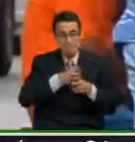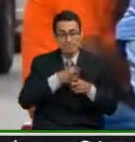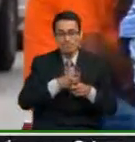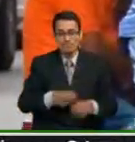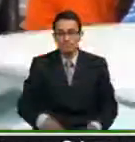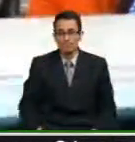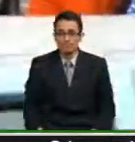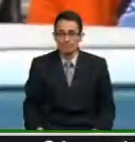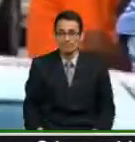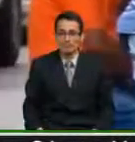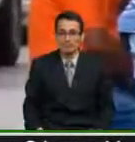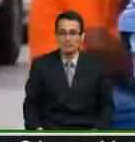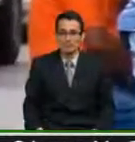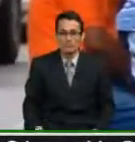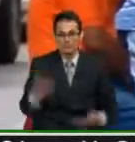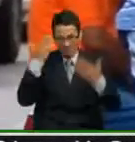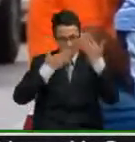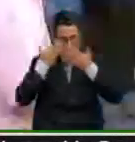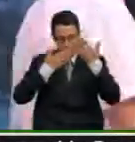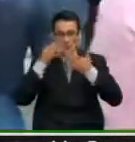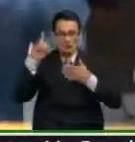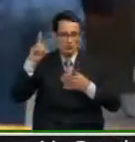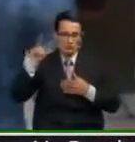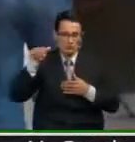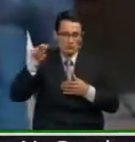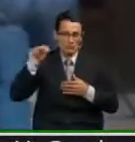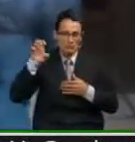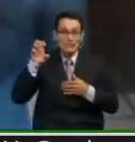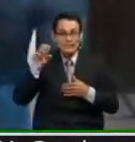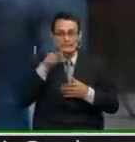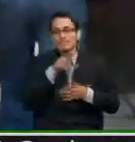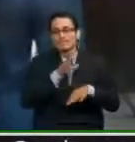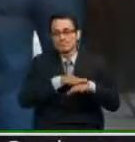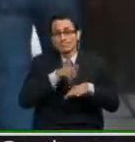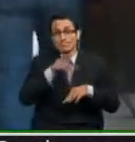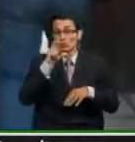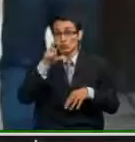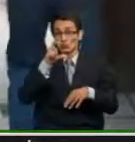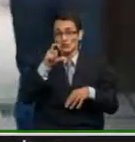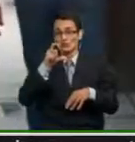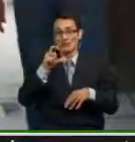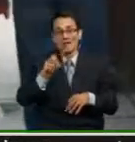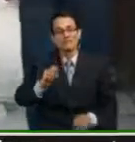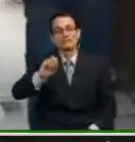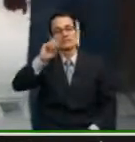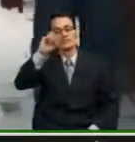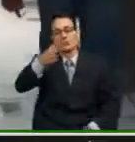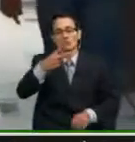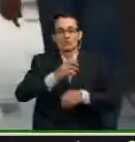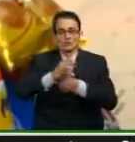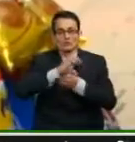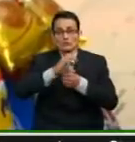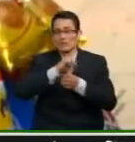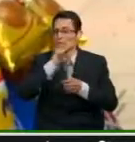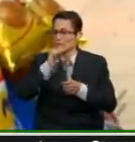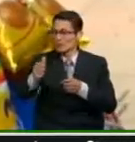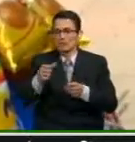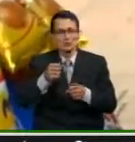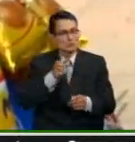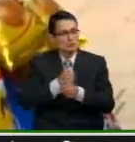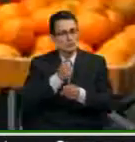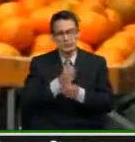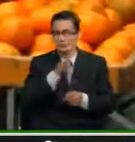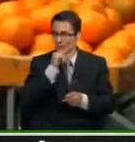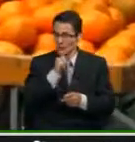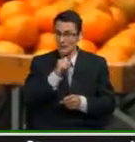el último estudio estadístico entregado por el dane se sigue ubicando a cúcuta la capital de norte de santander como la segunda ciudad en colombia con mayor índice de